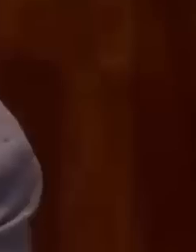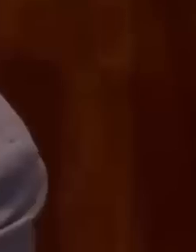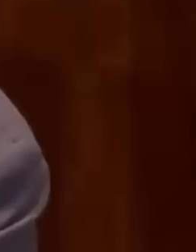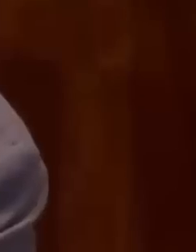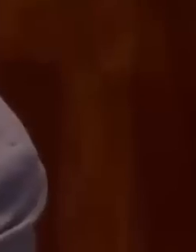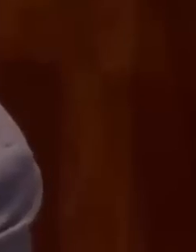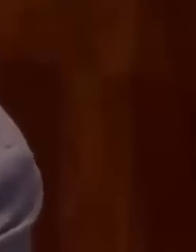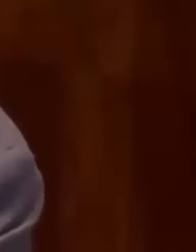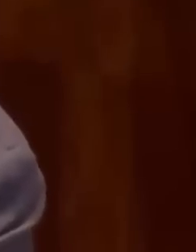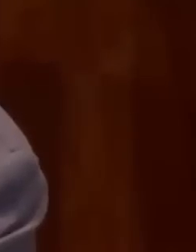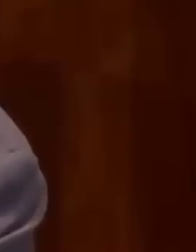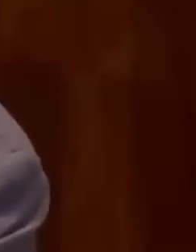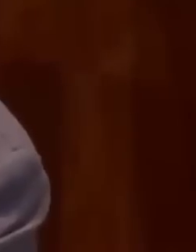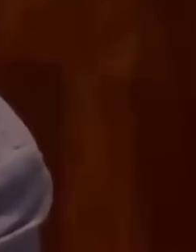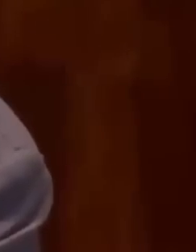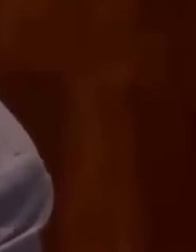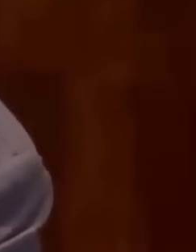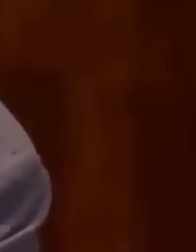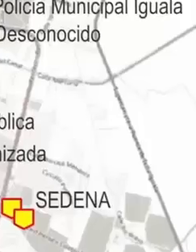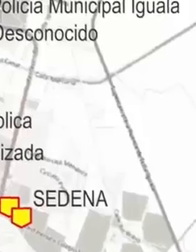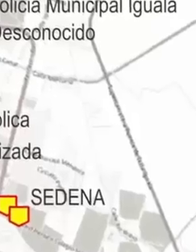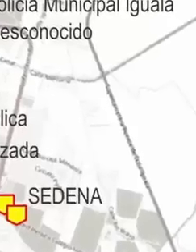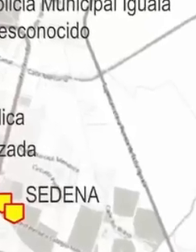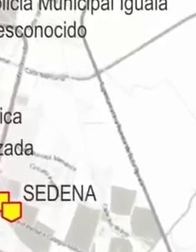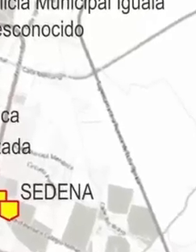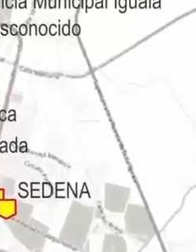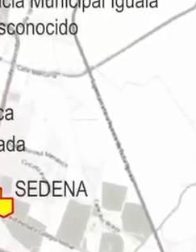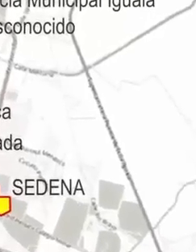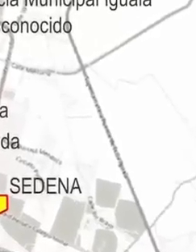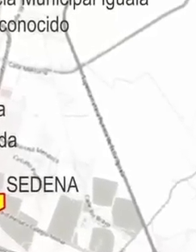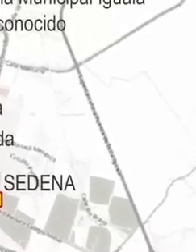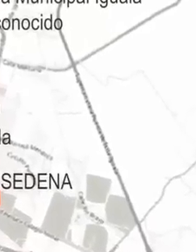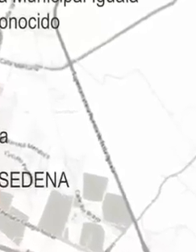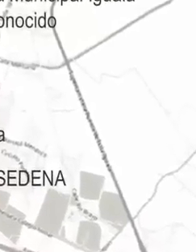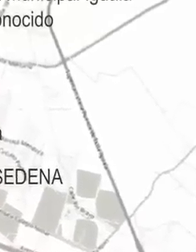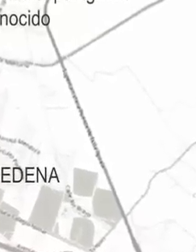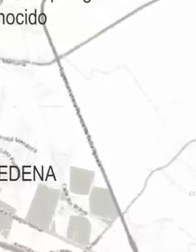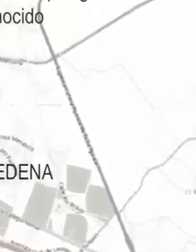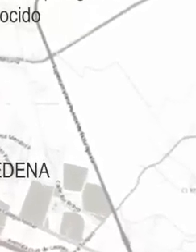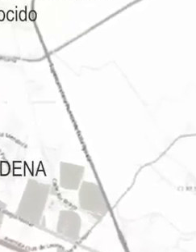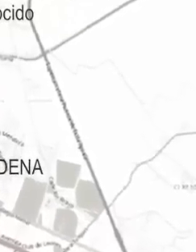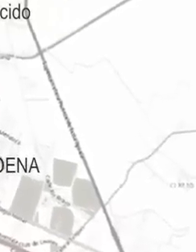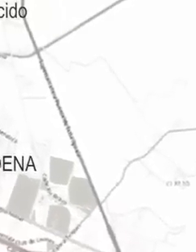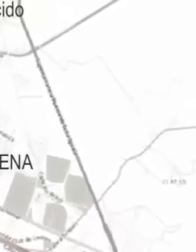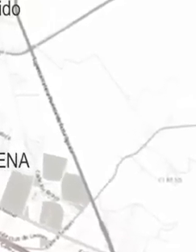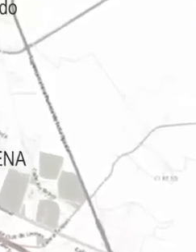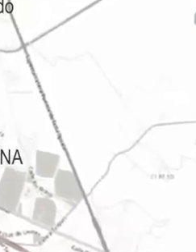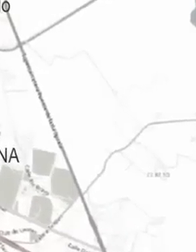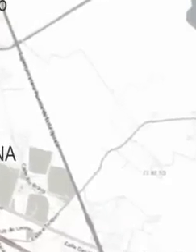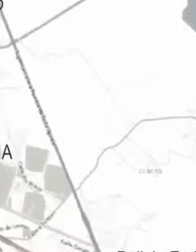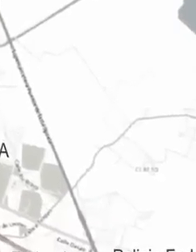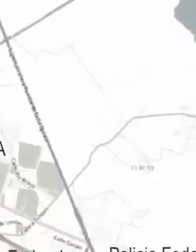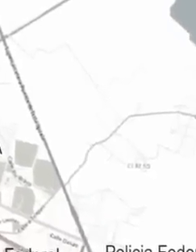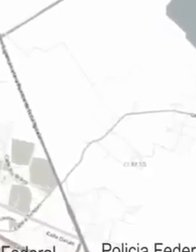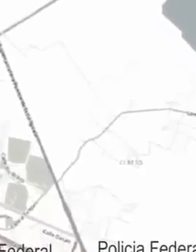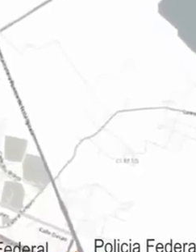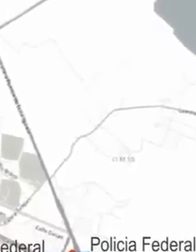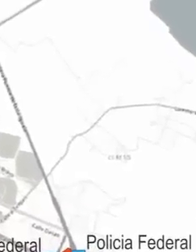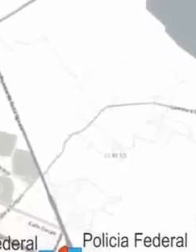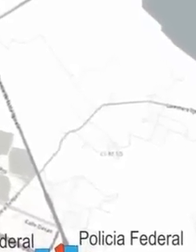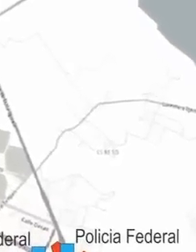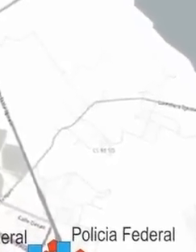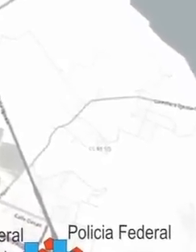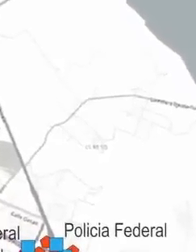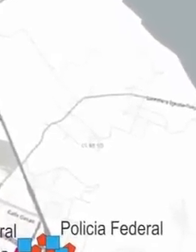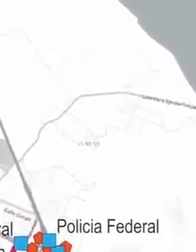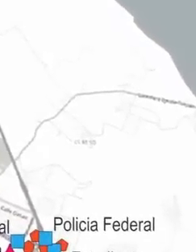cambiado, damos por terminado nuestro trabajo. Existe una intencionalidad que no deja aclarar los hechos o que oculta